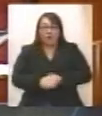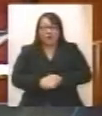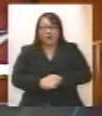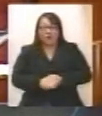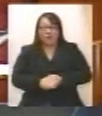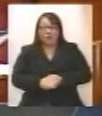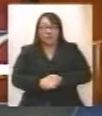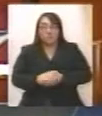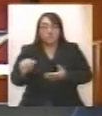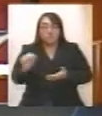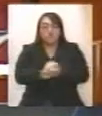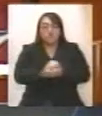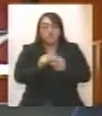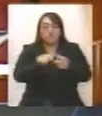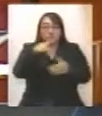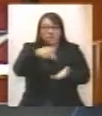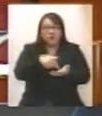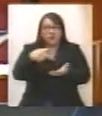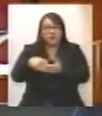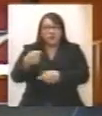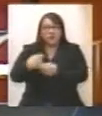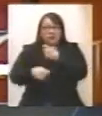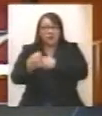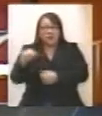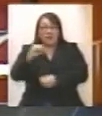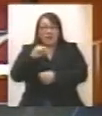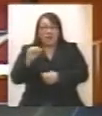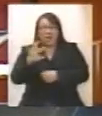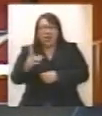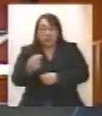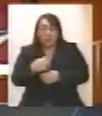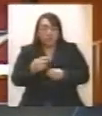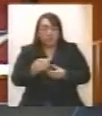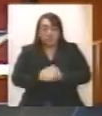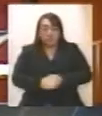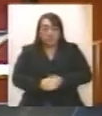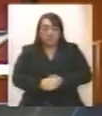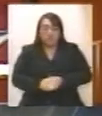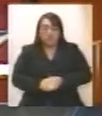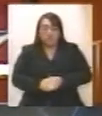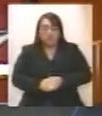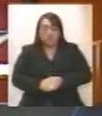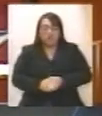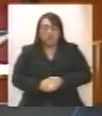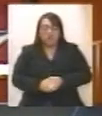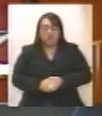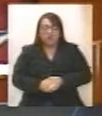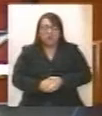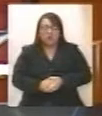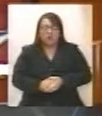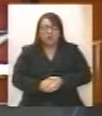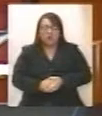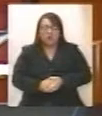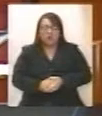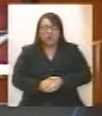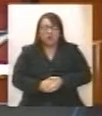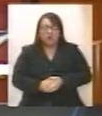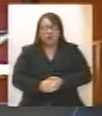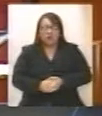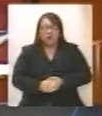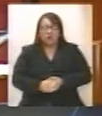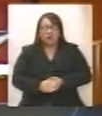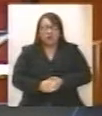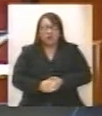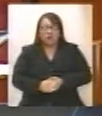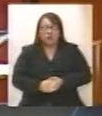la erradicación de puntos de venta de autopartes y objetos robados, combate e investigación del delito de tráfico